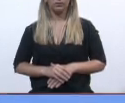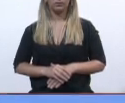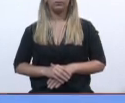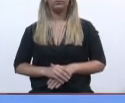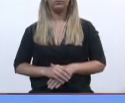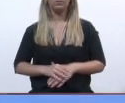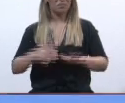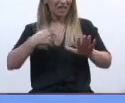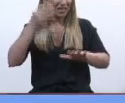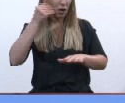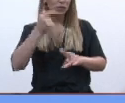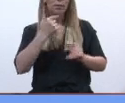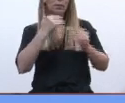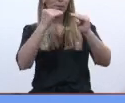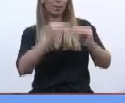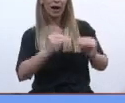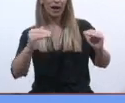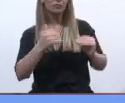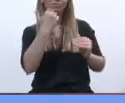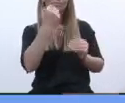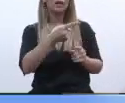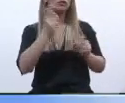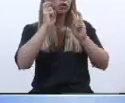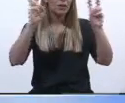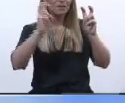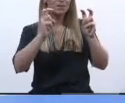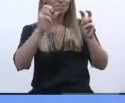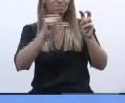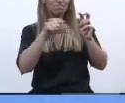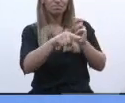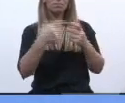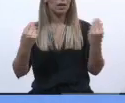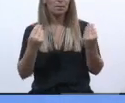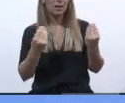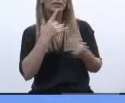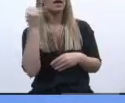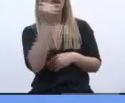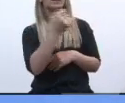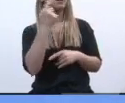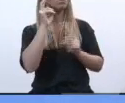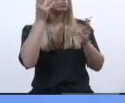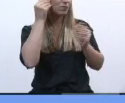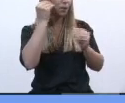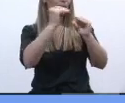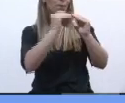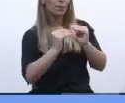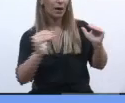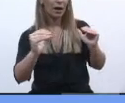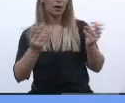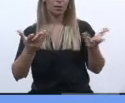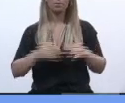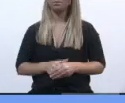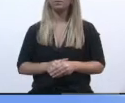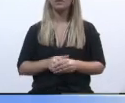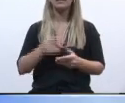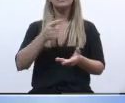Se le escucha abajo al senador Mera, no sé qué pasa ahí con el sonido. Se le escucha abajo al senador Mera, por eso A ver, reclamo que se lo escuche. bueno, a ver, senador